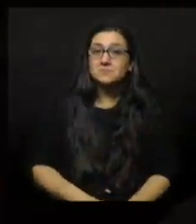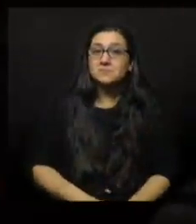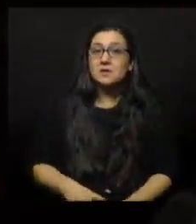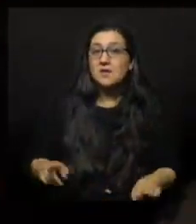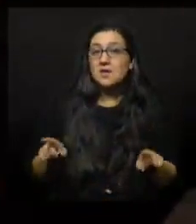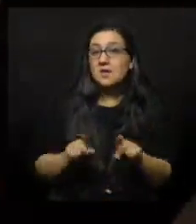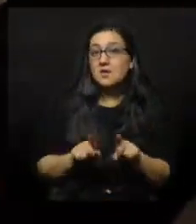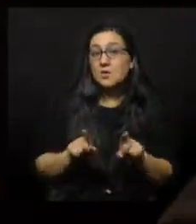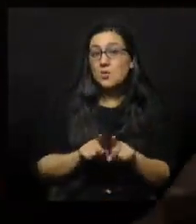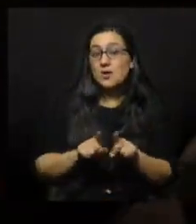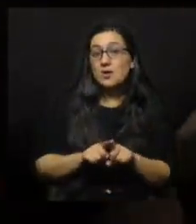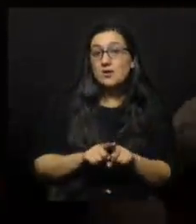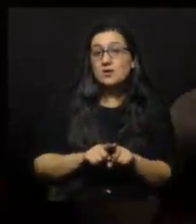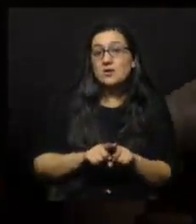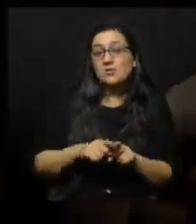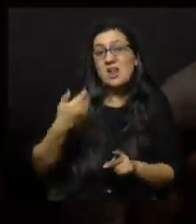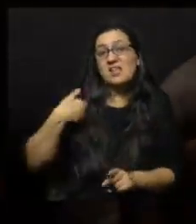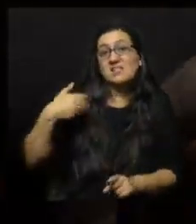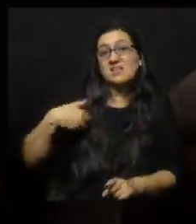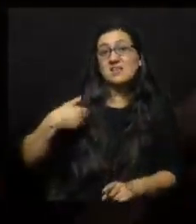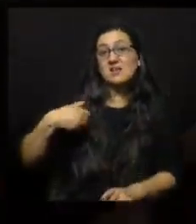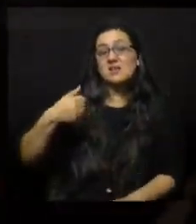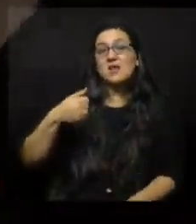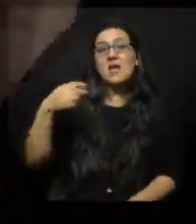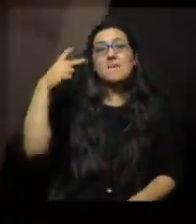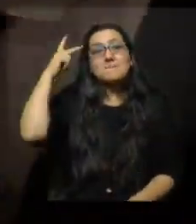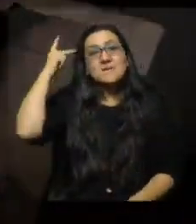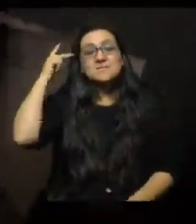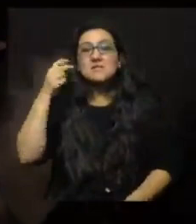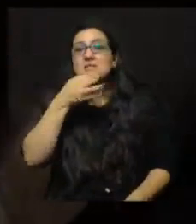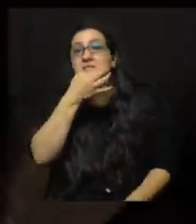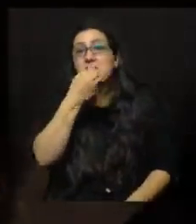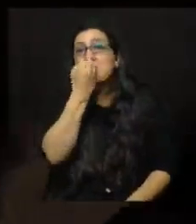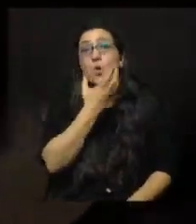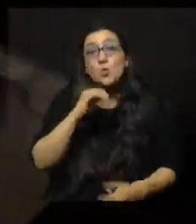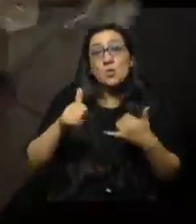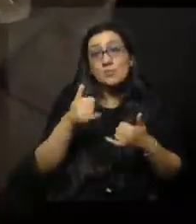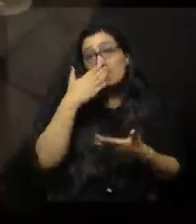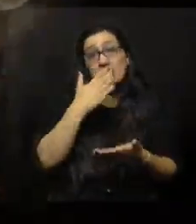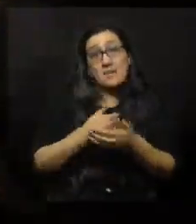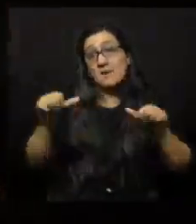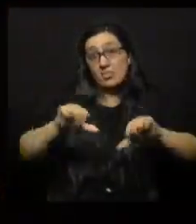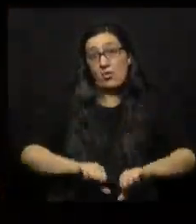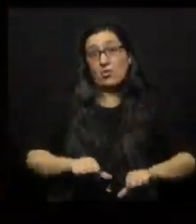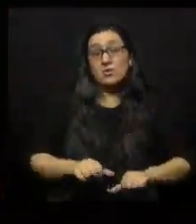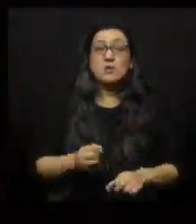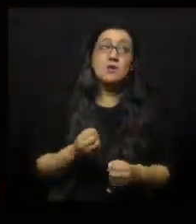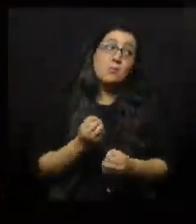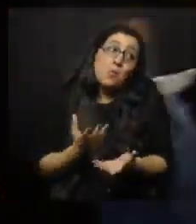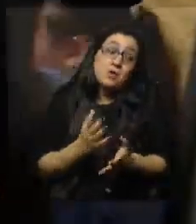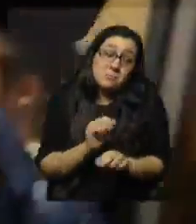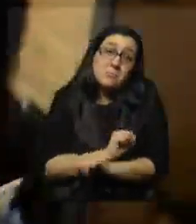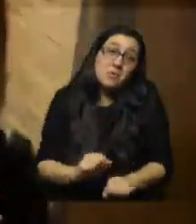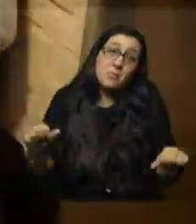Igual que pasó con Arabia Saudita y Argentina. Messi dice que es el mejor jugador, pero terminó perdiendo. Claro, bueno, podemos perder. Bien, acá